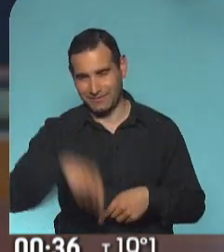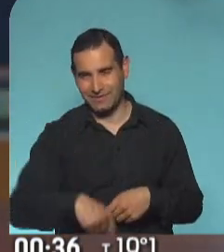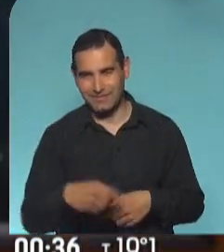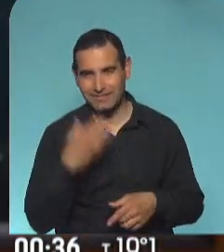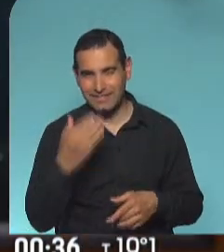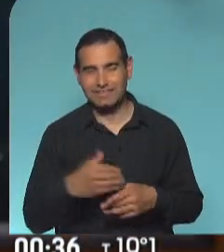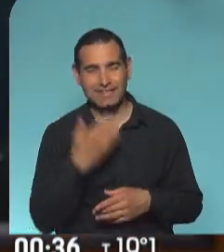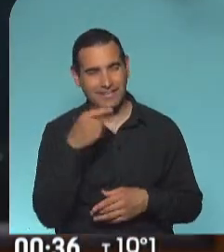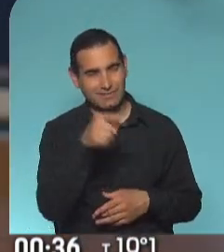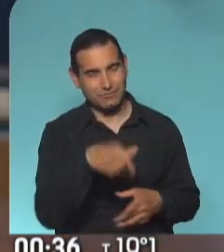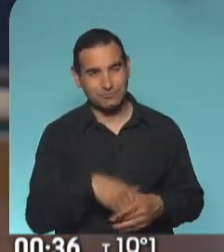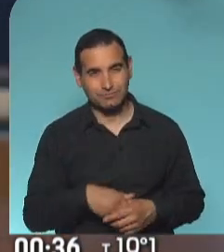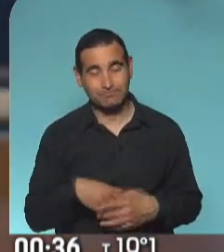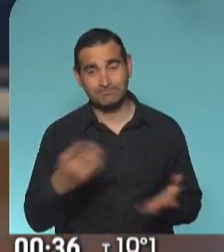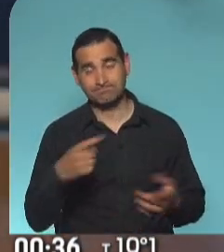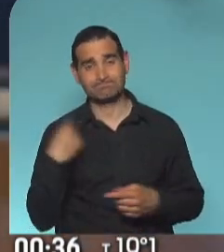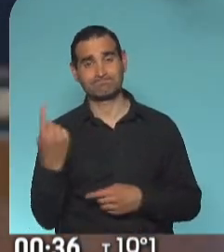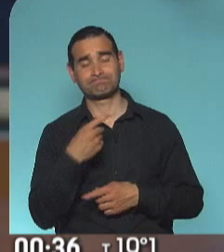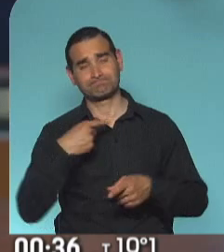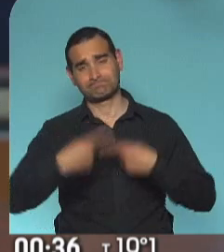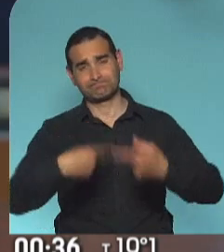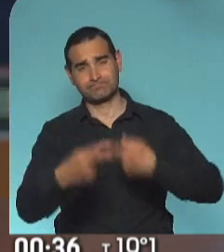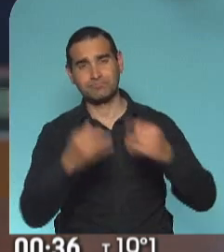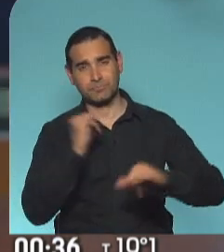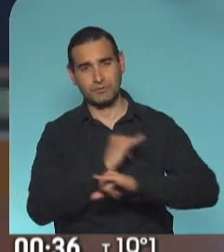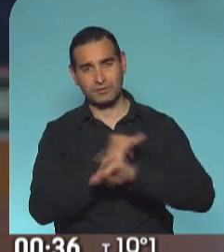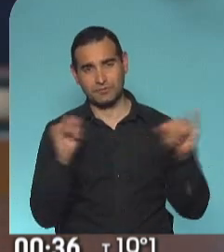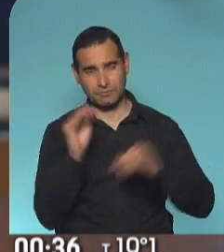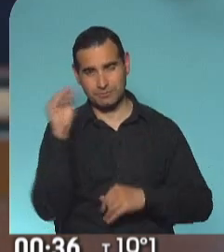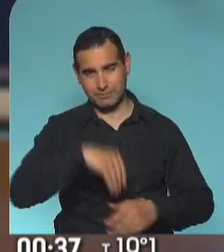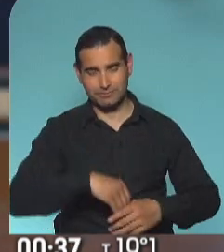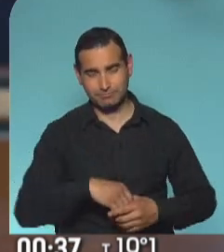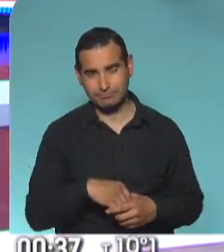nosotros. Muchas gracias a vos, Gustavo. Y nosotros continuamos con mucha más información.